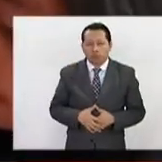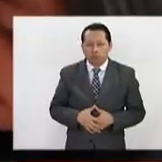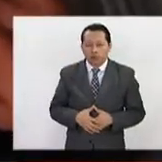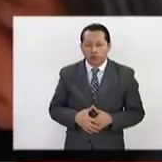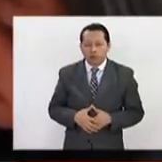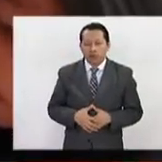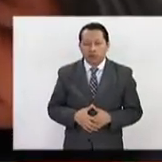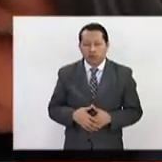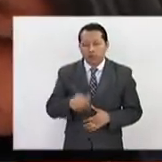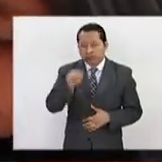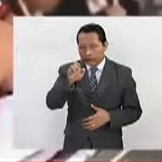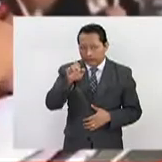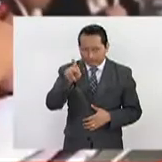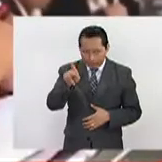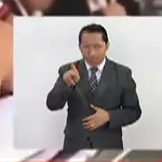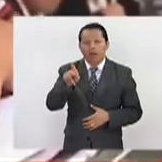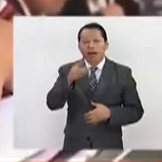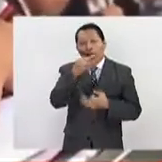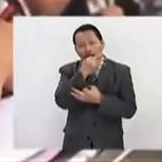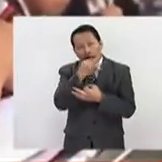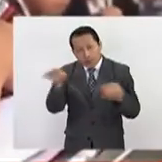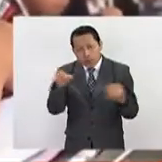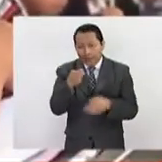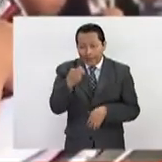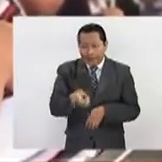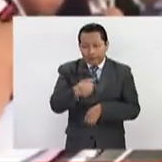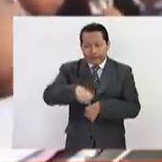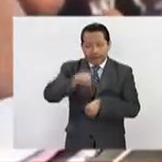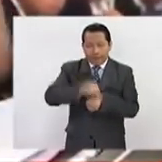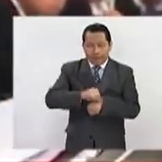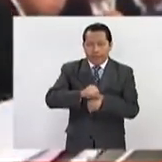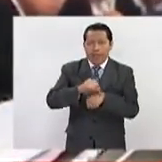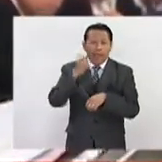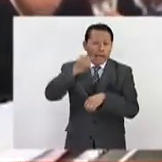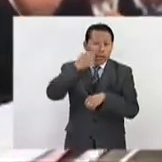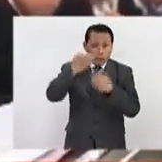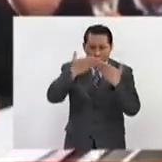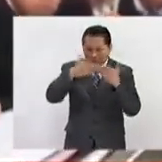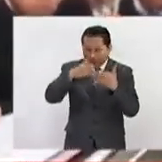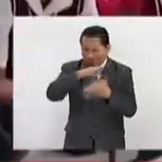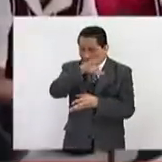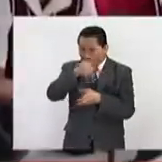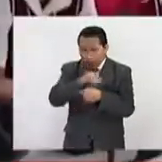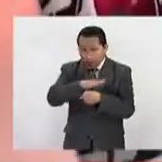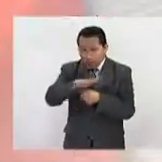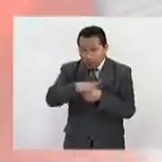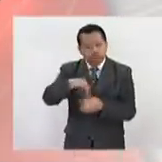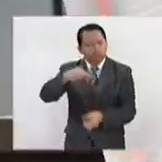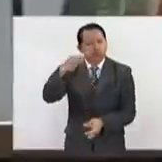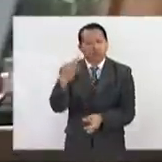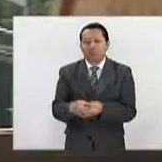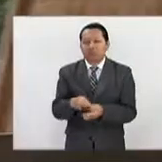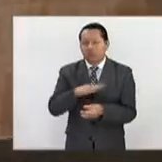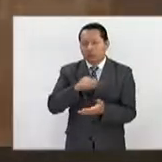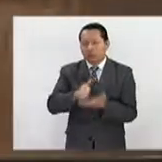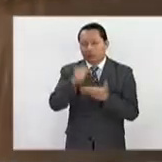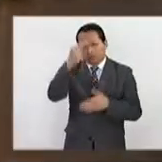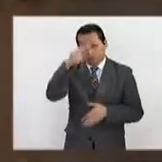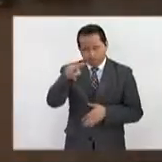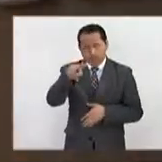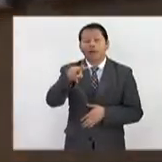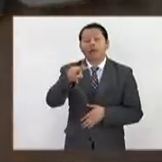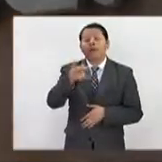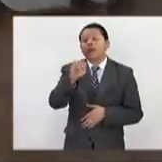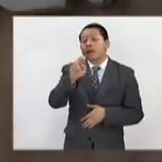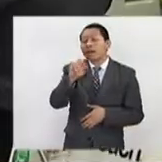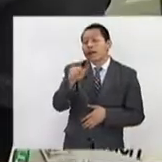La Secretaría de Educación Pública informó que esta semana concluirá el regreso a clases en la Ciudad de México. El INEGI